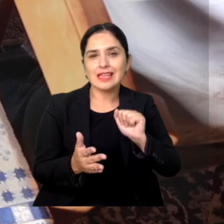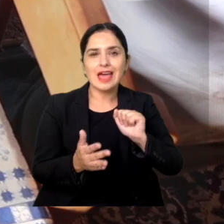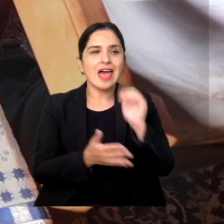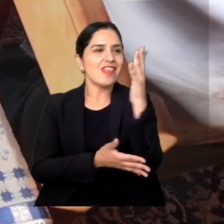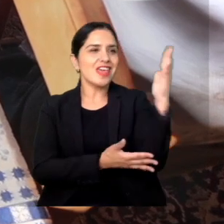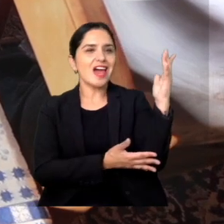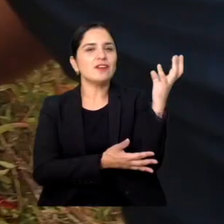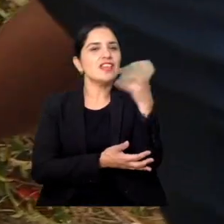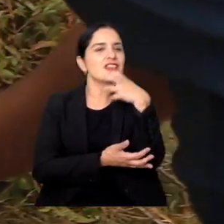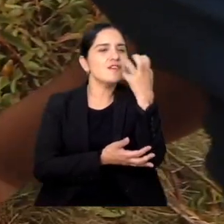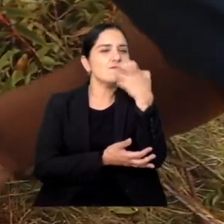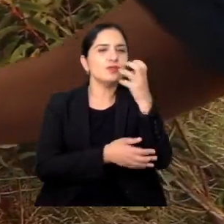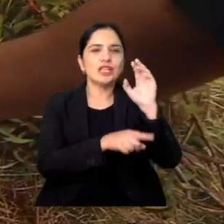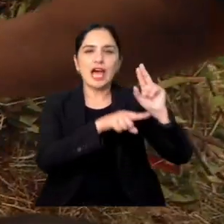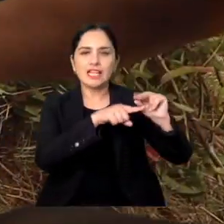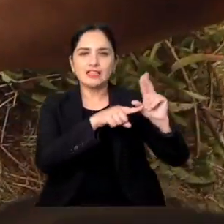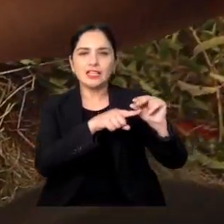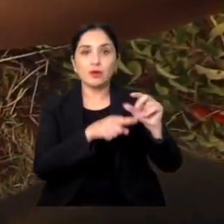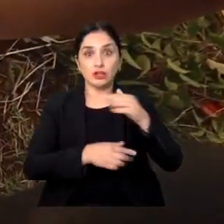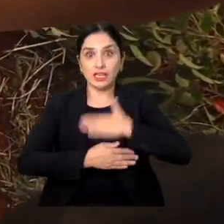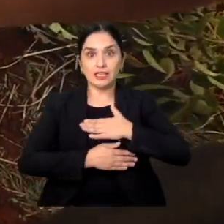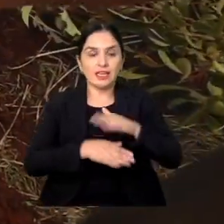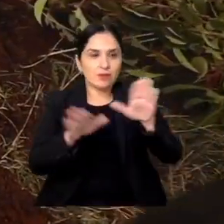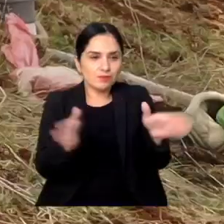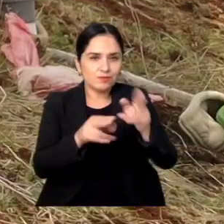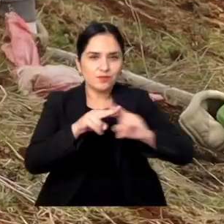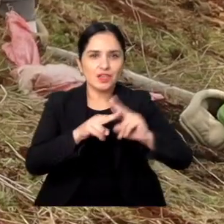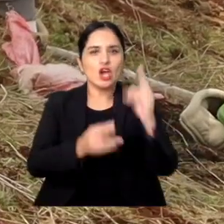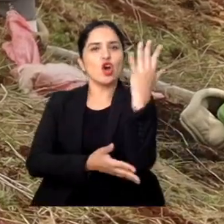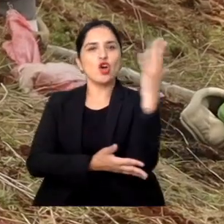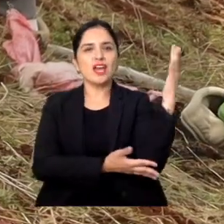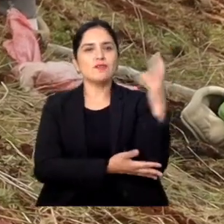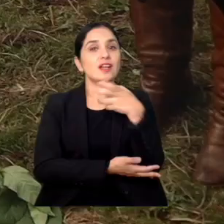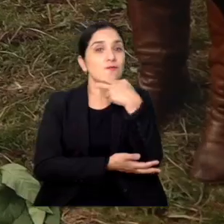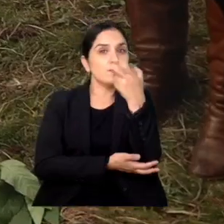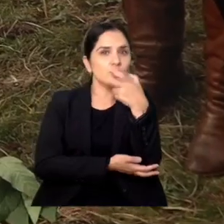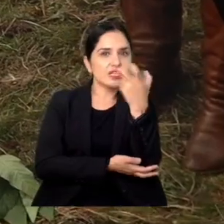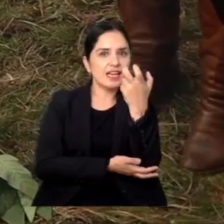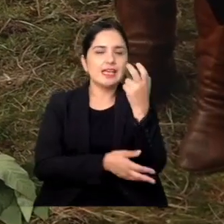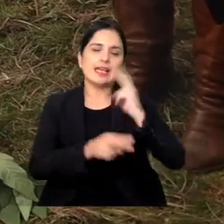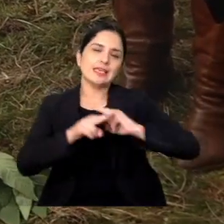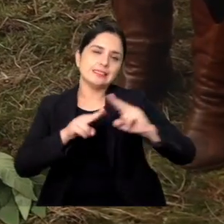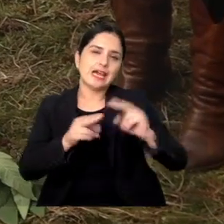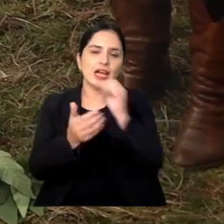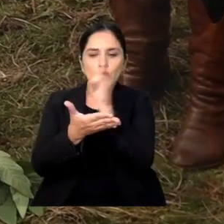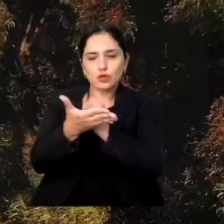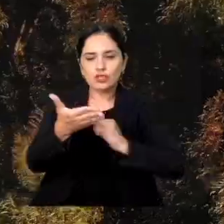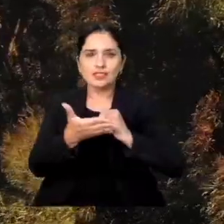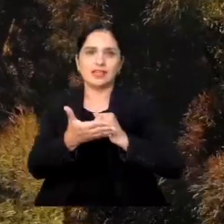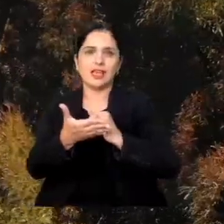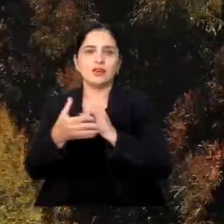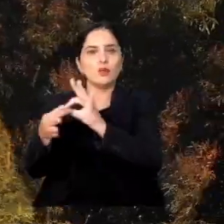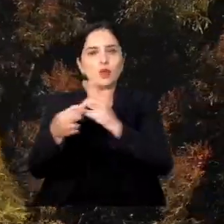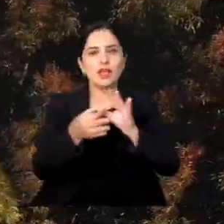árboles frutales antiguos. Entonces propiciamos también que esta restauración se haga por medio de árboles frutales y que, bueno, se haga con un